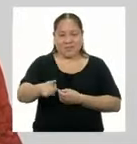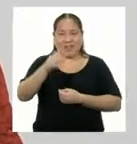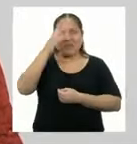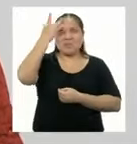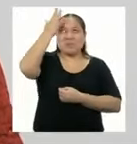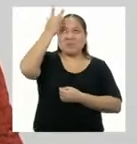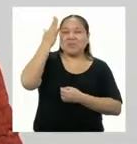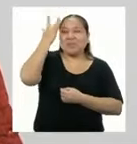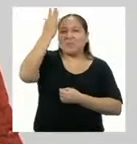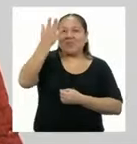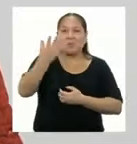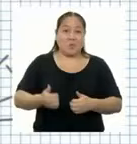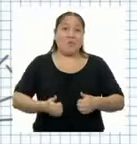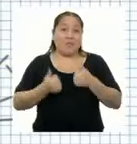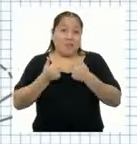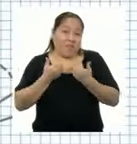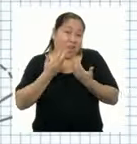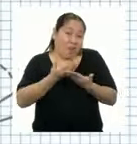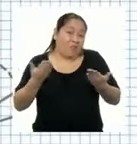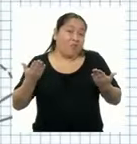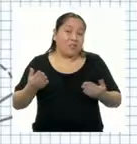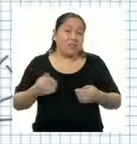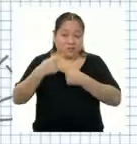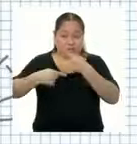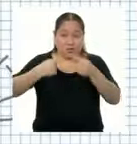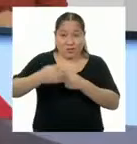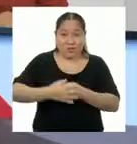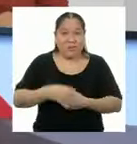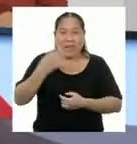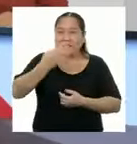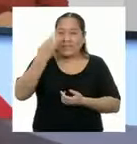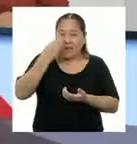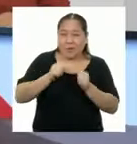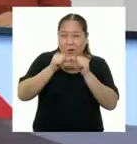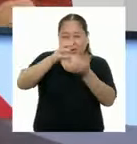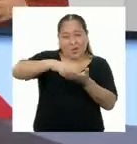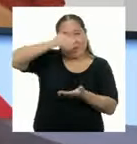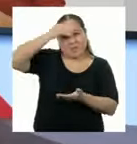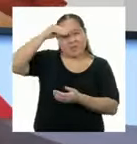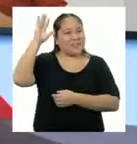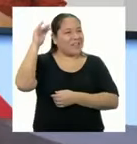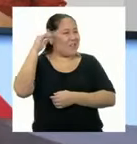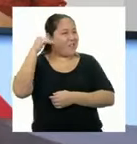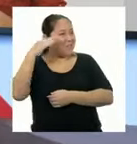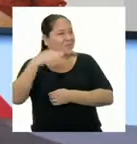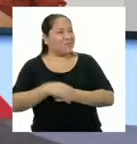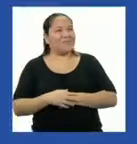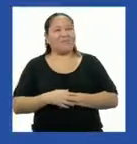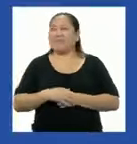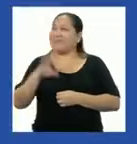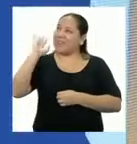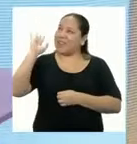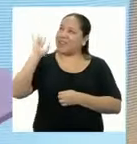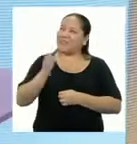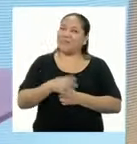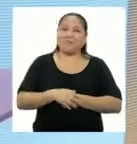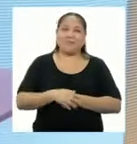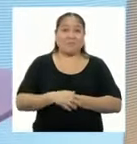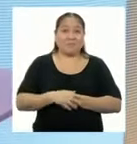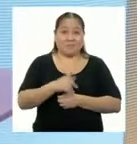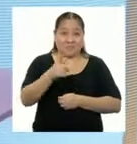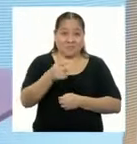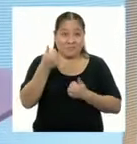creativamente sus situaciones cotidianas para siempre aprender. Hasta la próxima. Chao, chao. ¿Qué